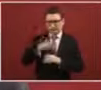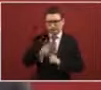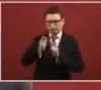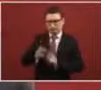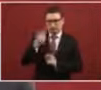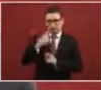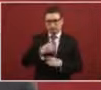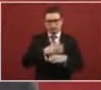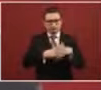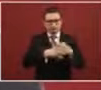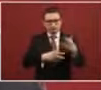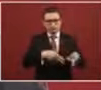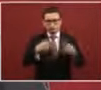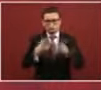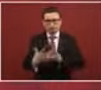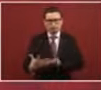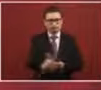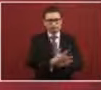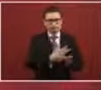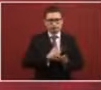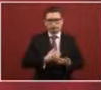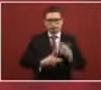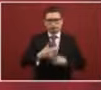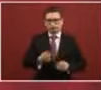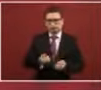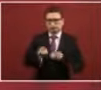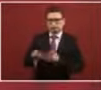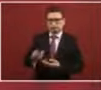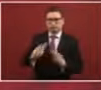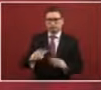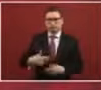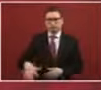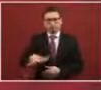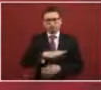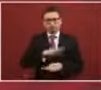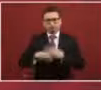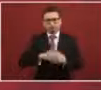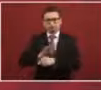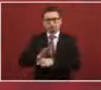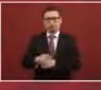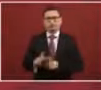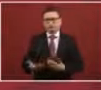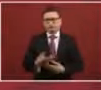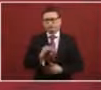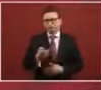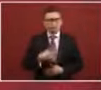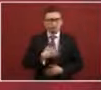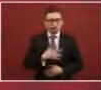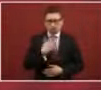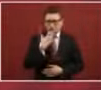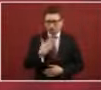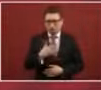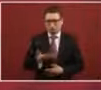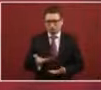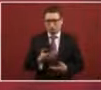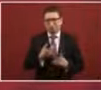robado. Entonces, si les parece, de una vez,